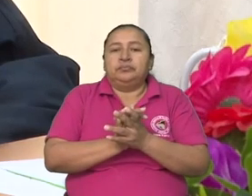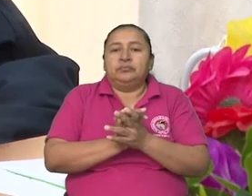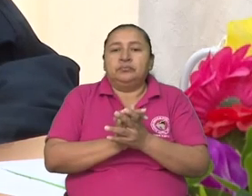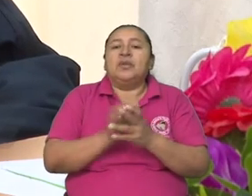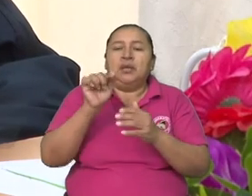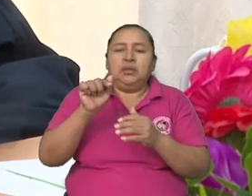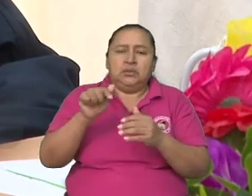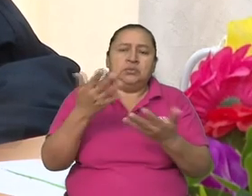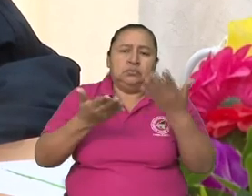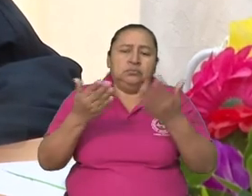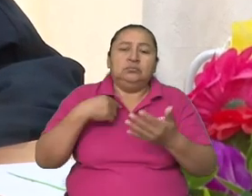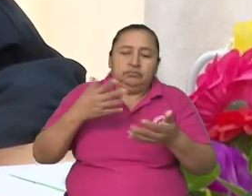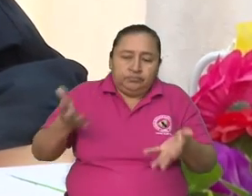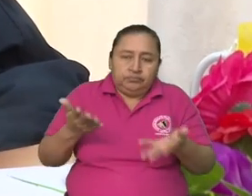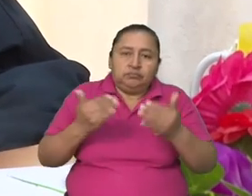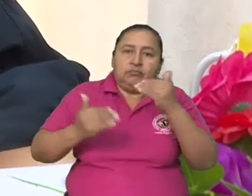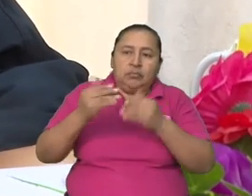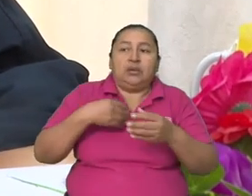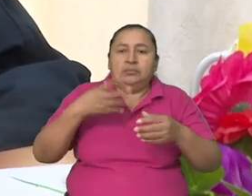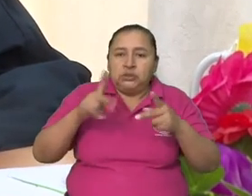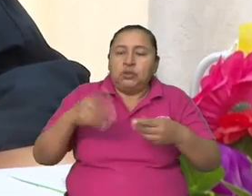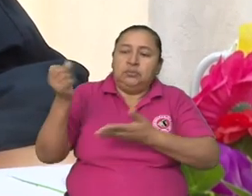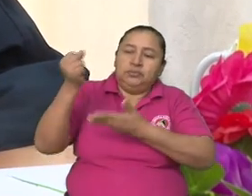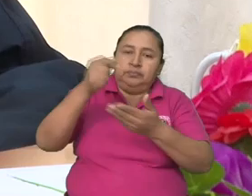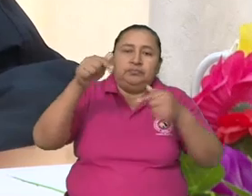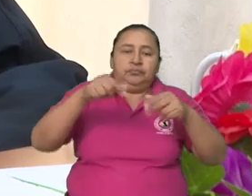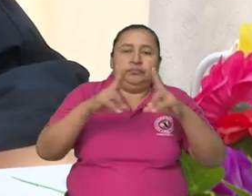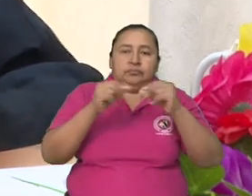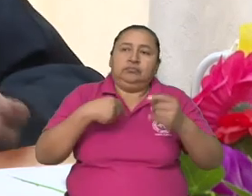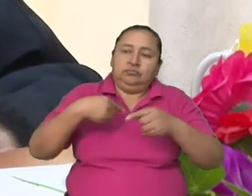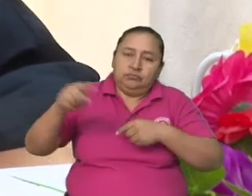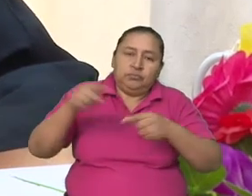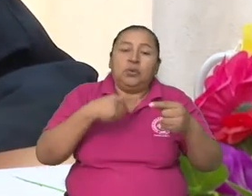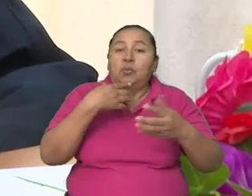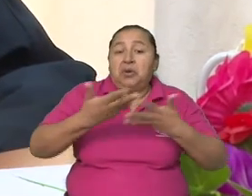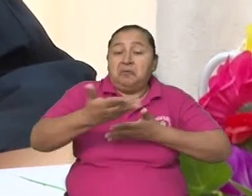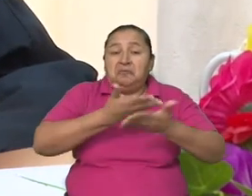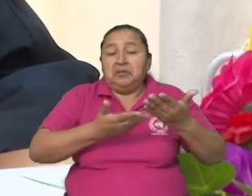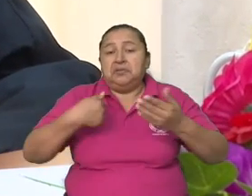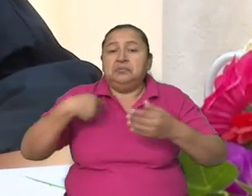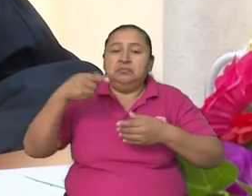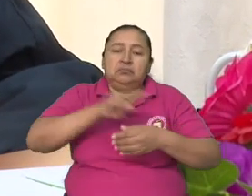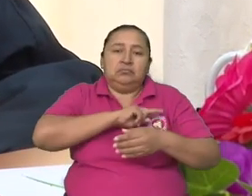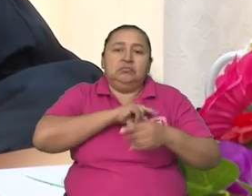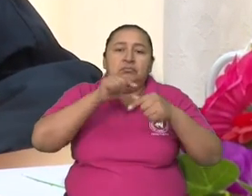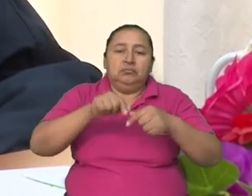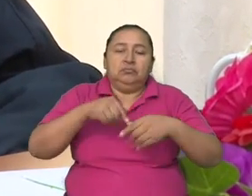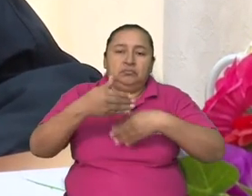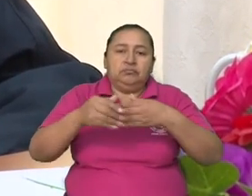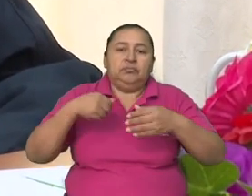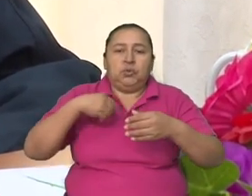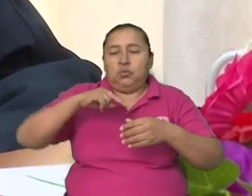Y eso va a generar mayor afluencia de inversiones aquí en nuestro país por la confianza que hay en